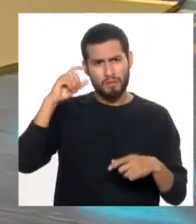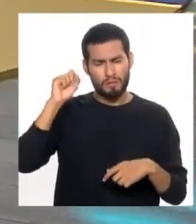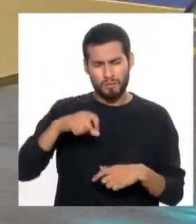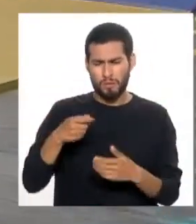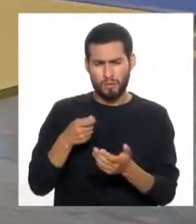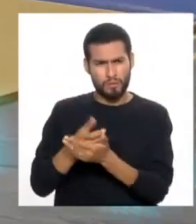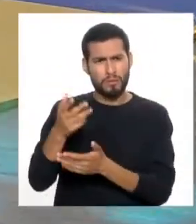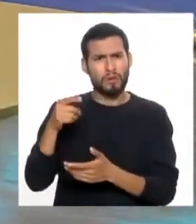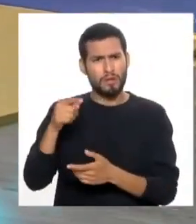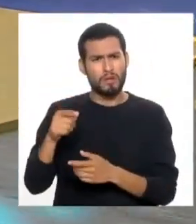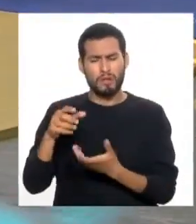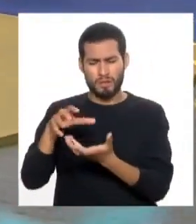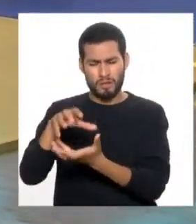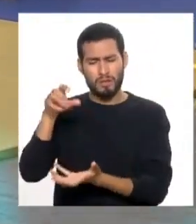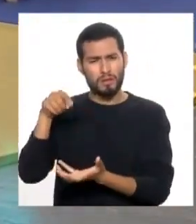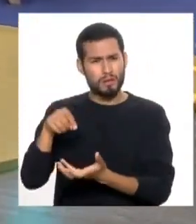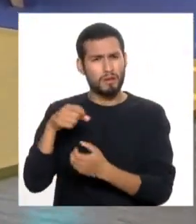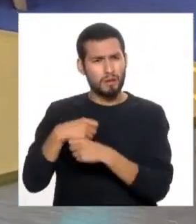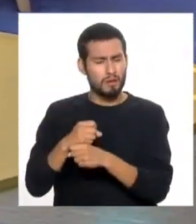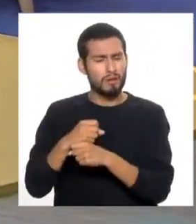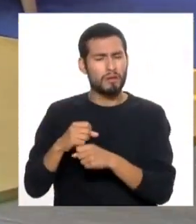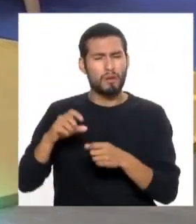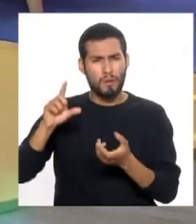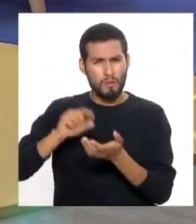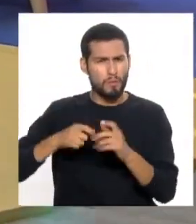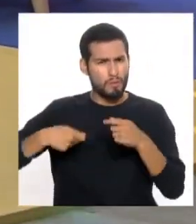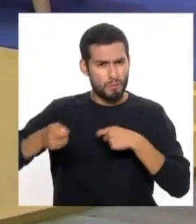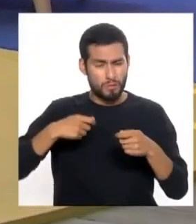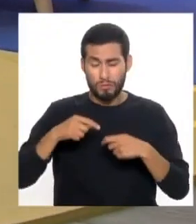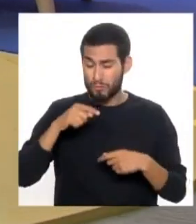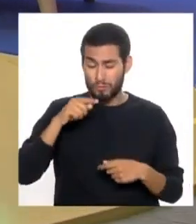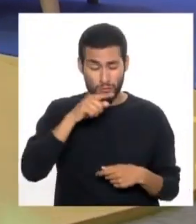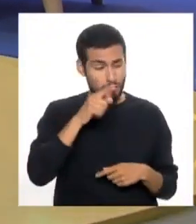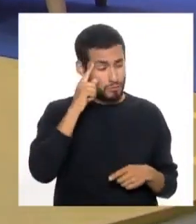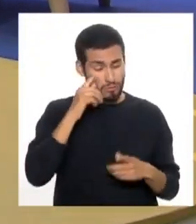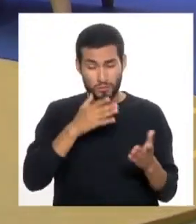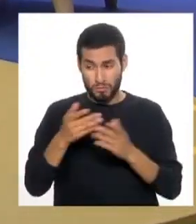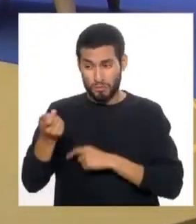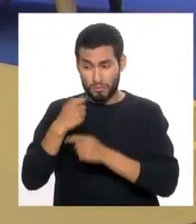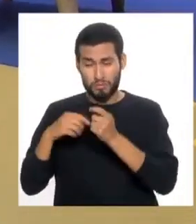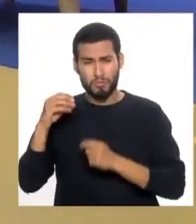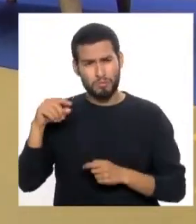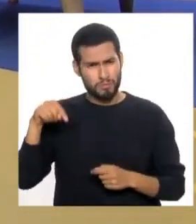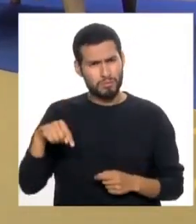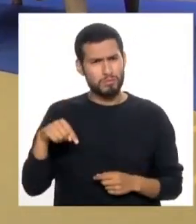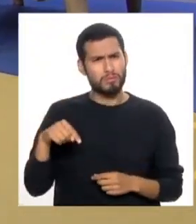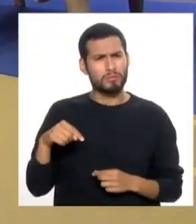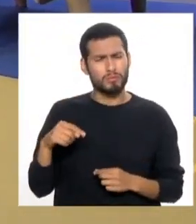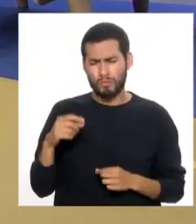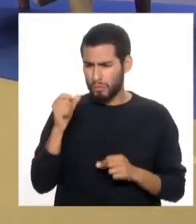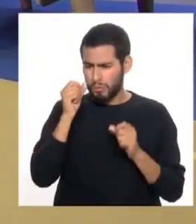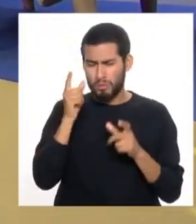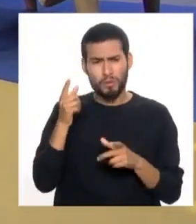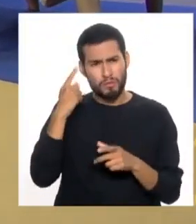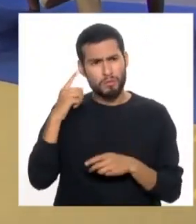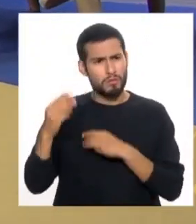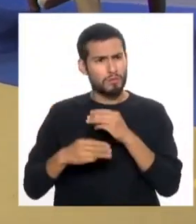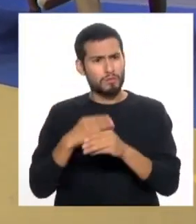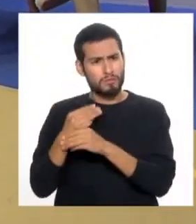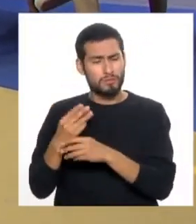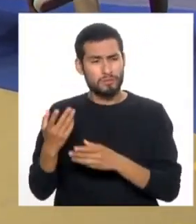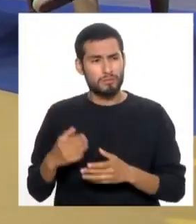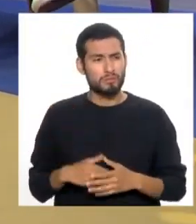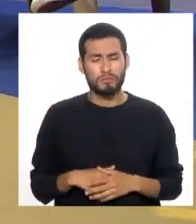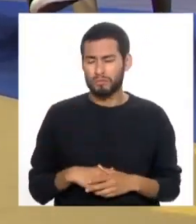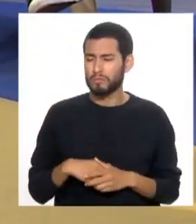comprarte de repente la patente? ¿La venderías en algún momento? Porque esto es un descubrimiento para el mundo. Sí,